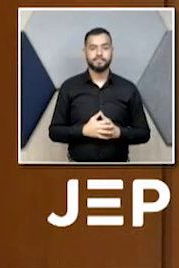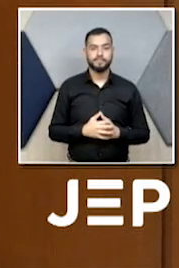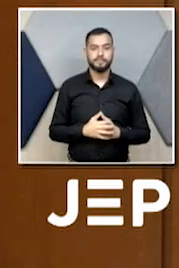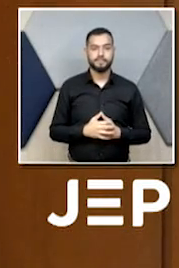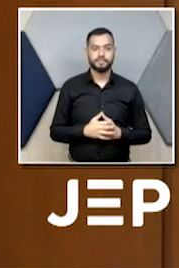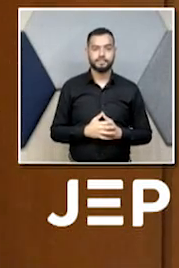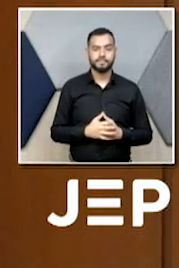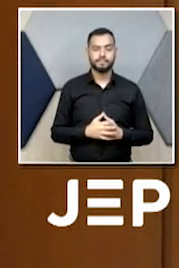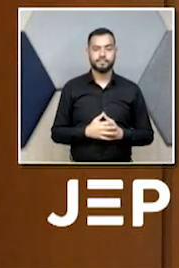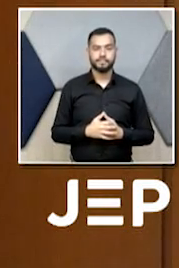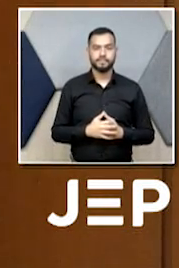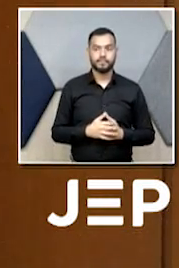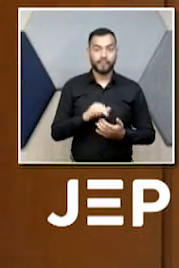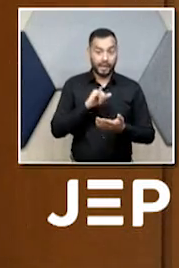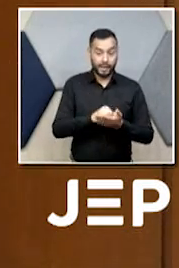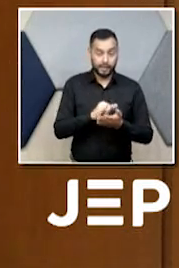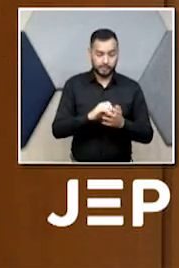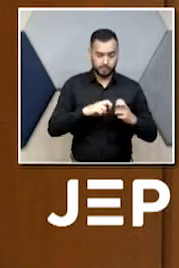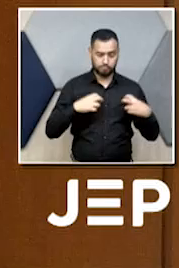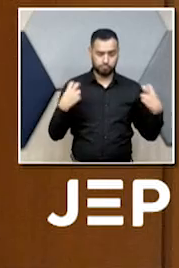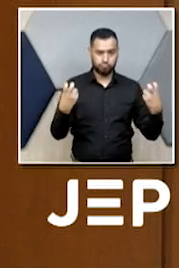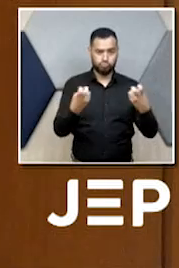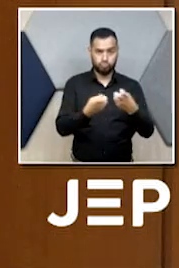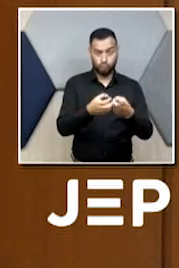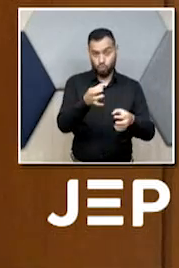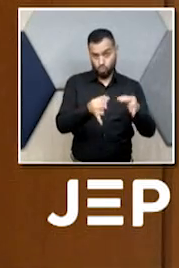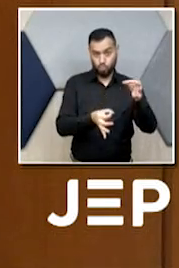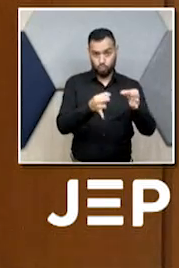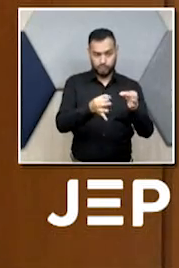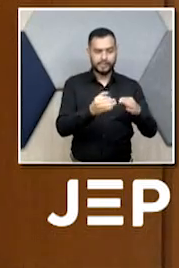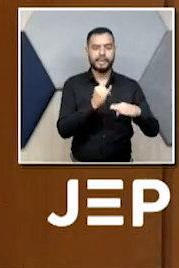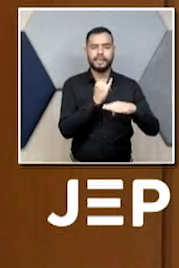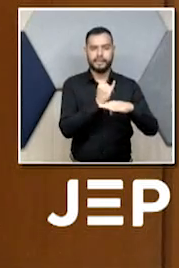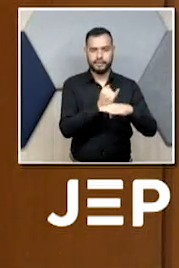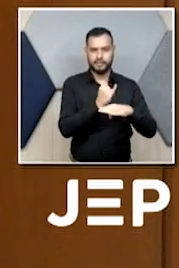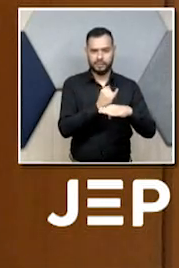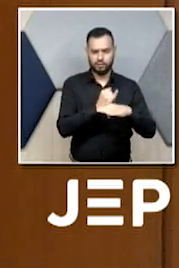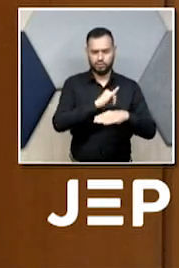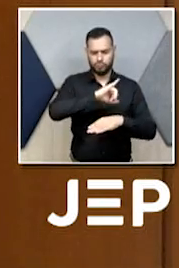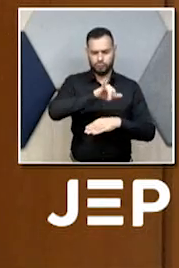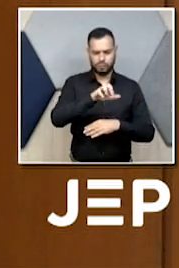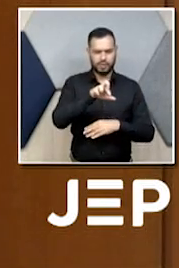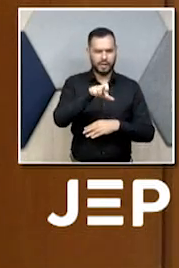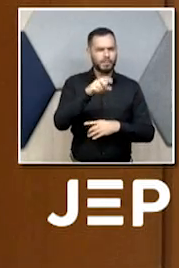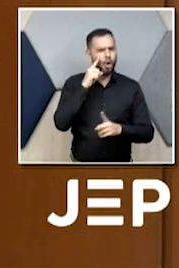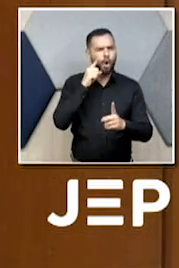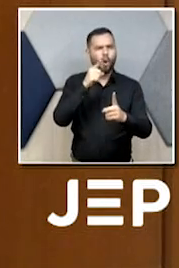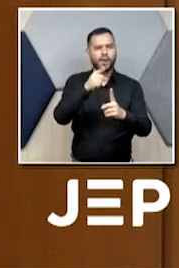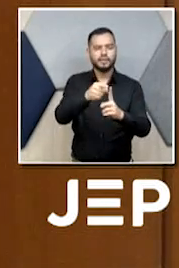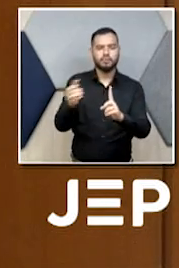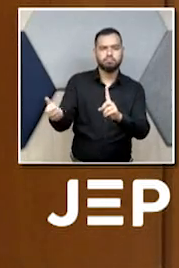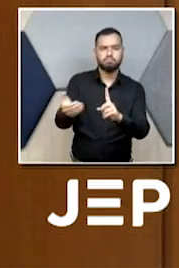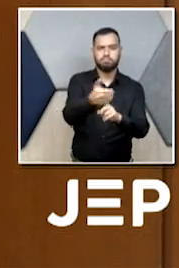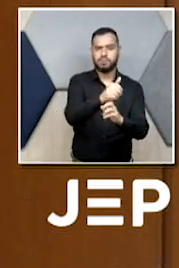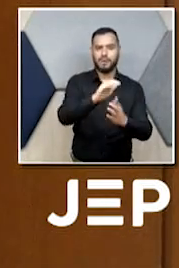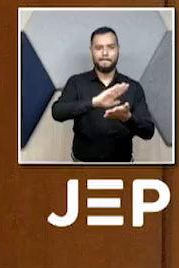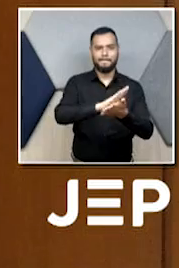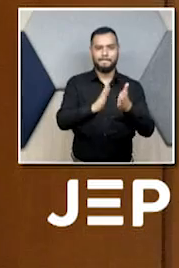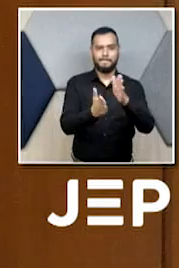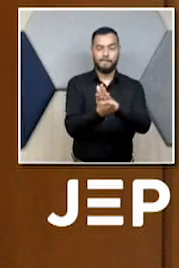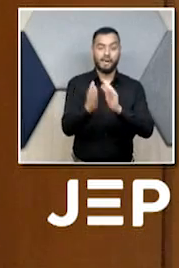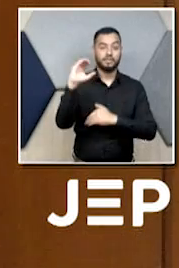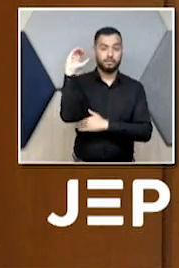Este tribunal es una institución creada para alcanzar la paz de Colombia. Fue creada dentro